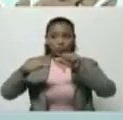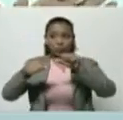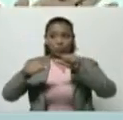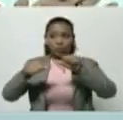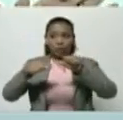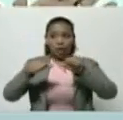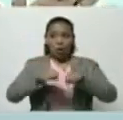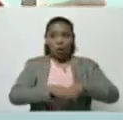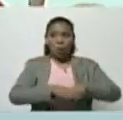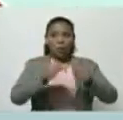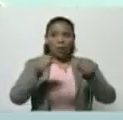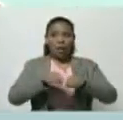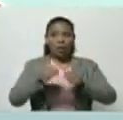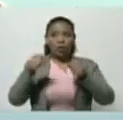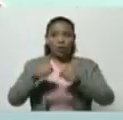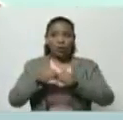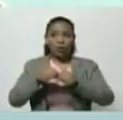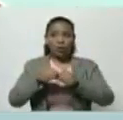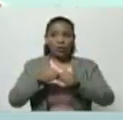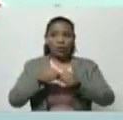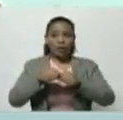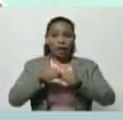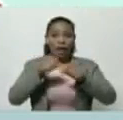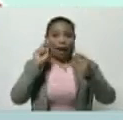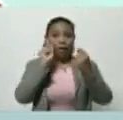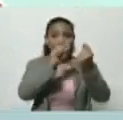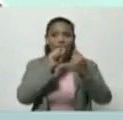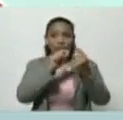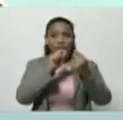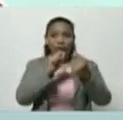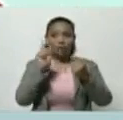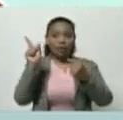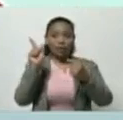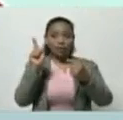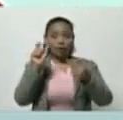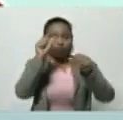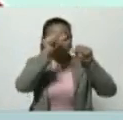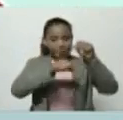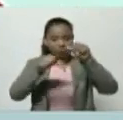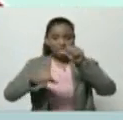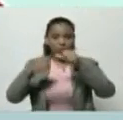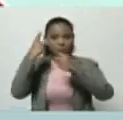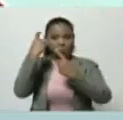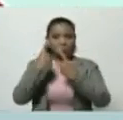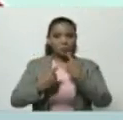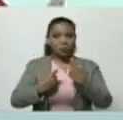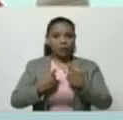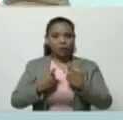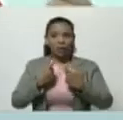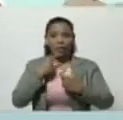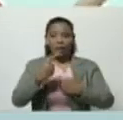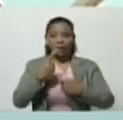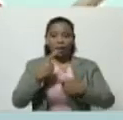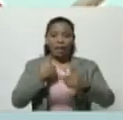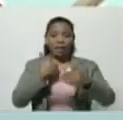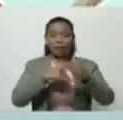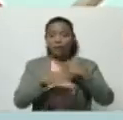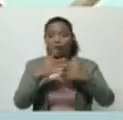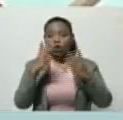dueños de encuestas, ¿cómo se llama?, de encuestas, de empresas de encuestas, salen a decir lo que todo el mundo